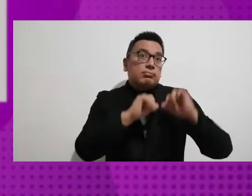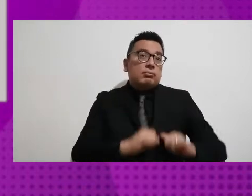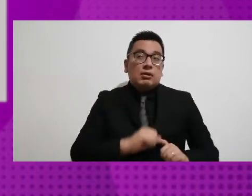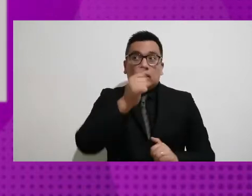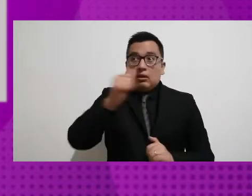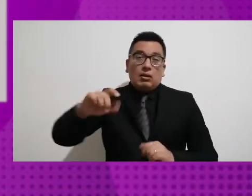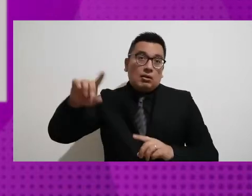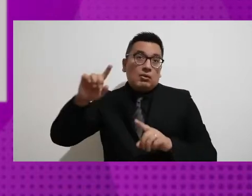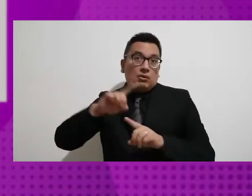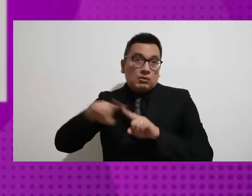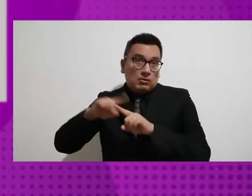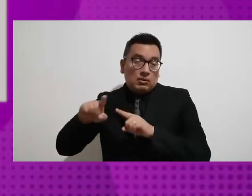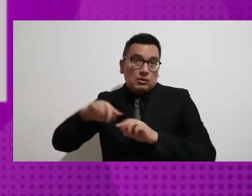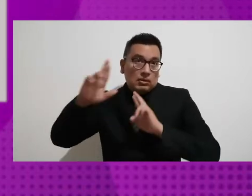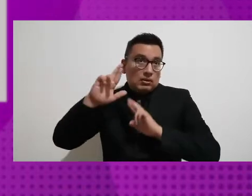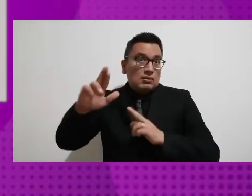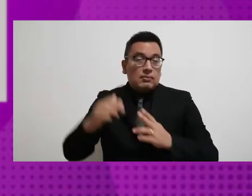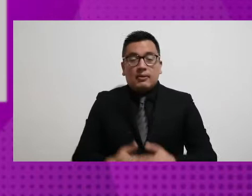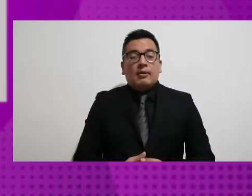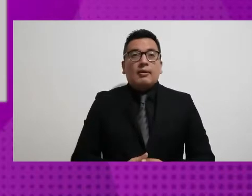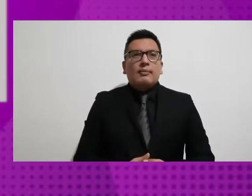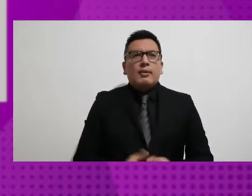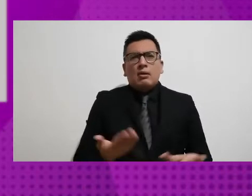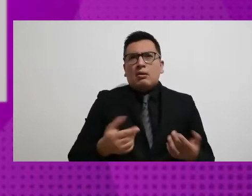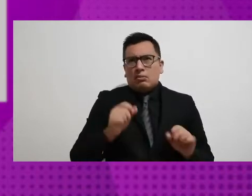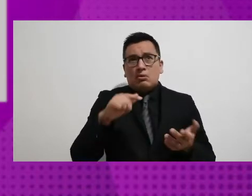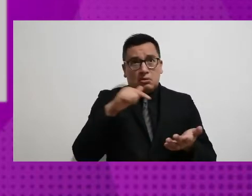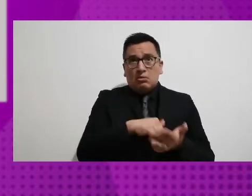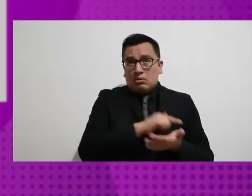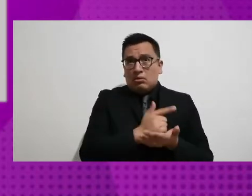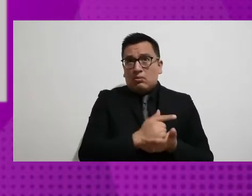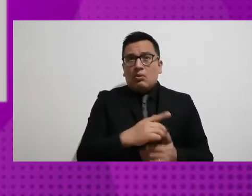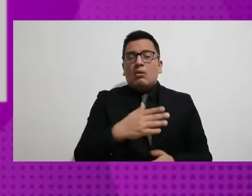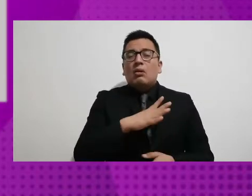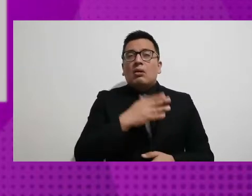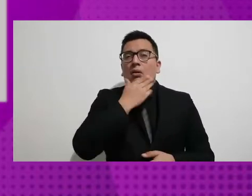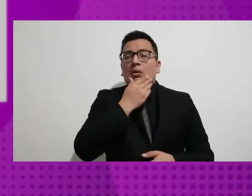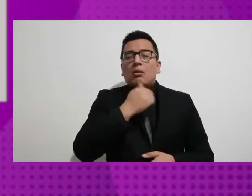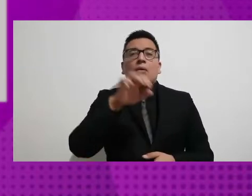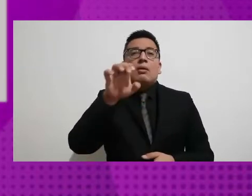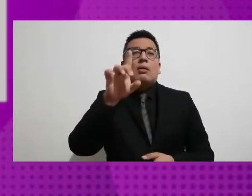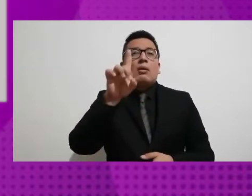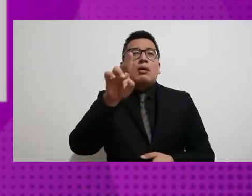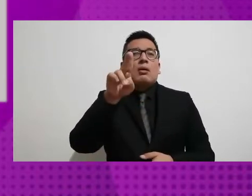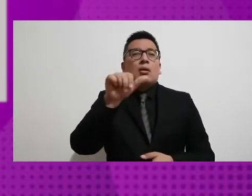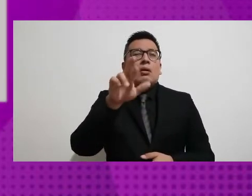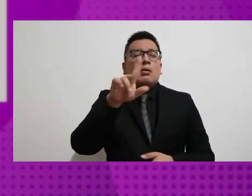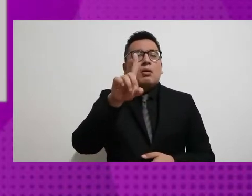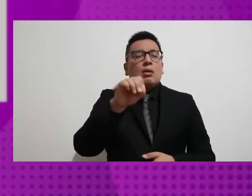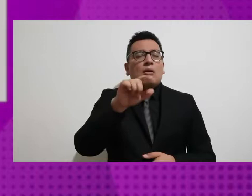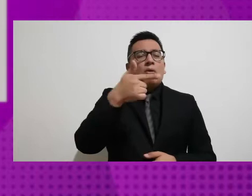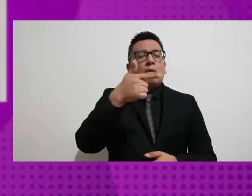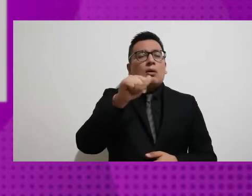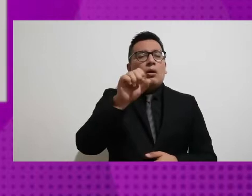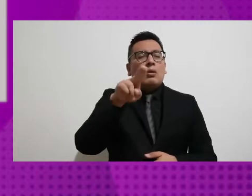aquí Eduardo Gaona nos habla también la interacción que tienen en este sistema federal